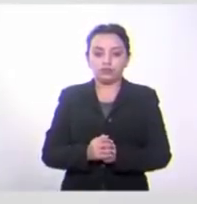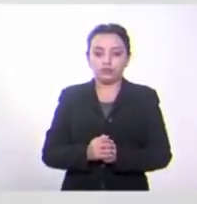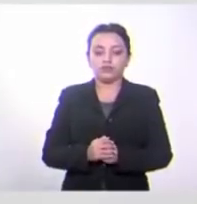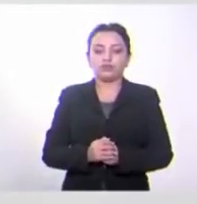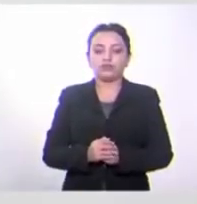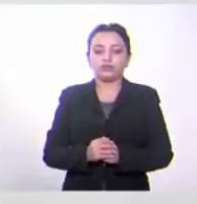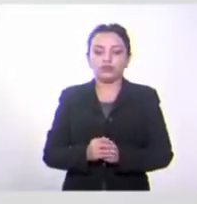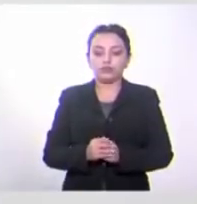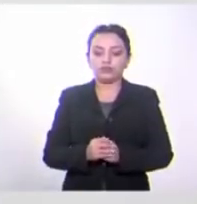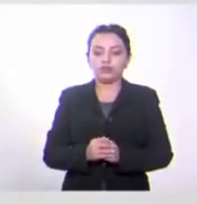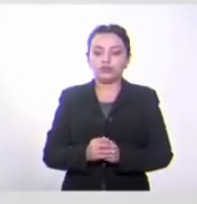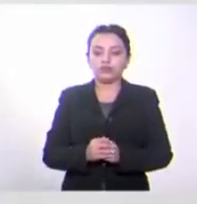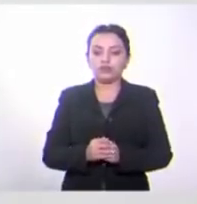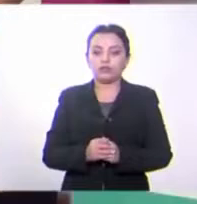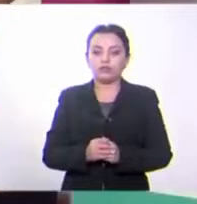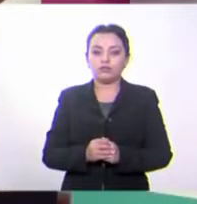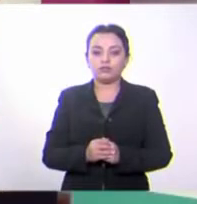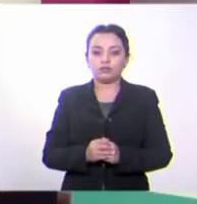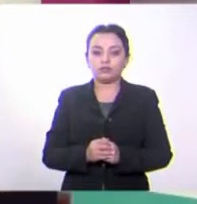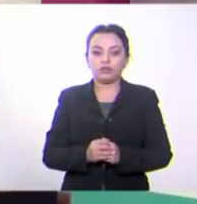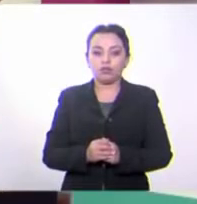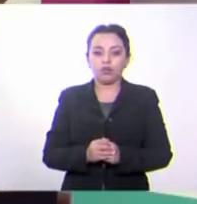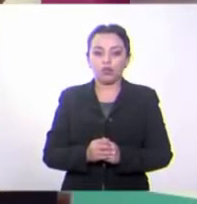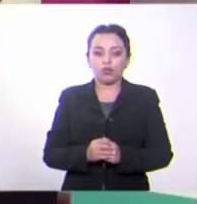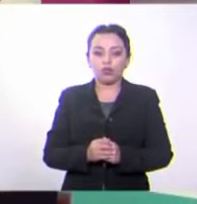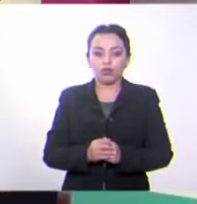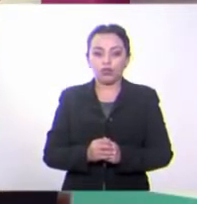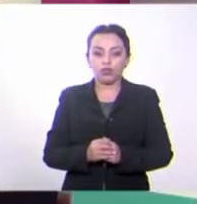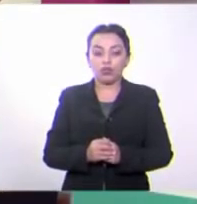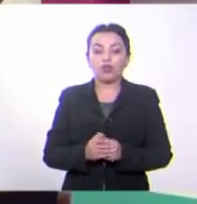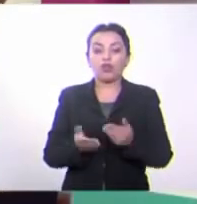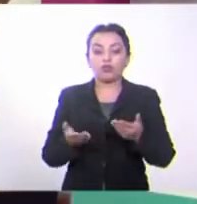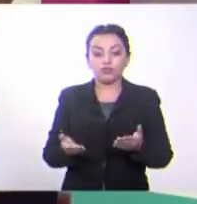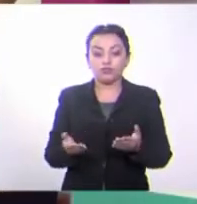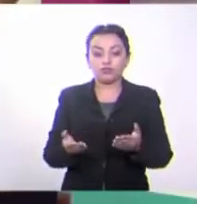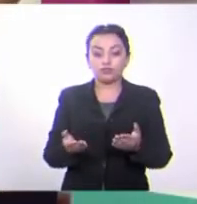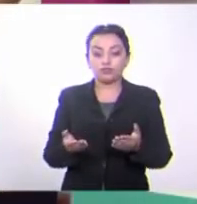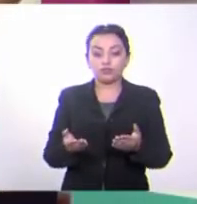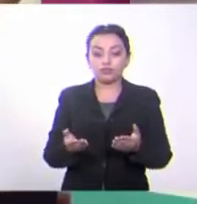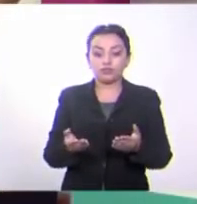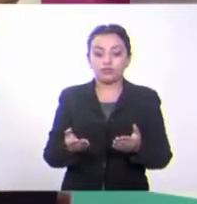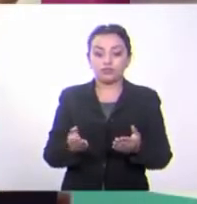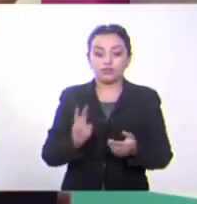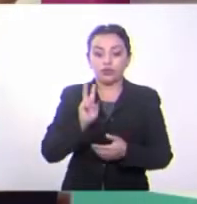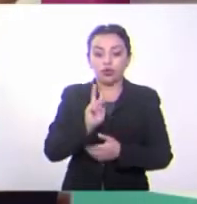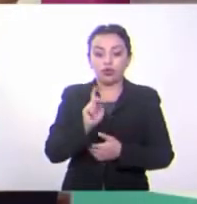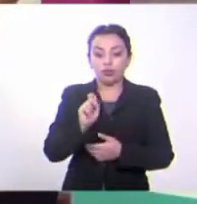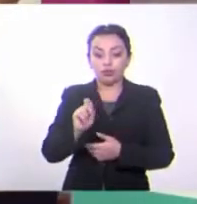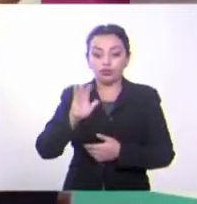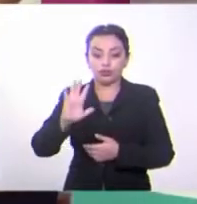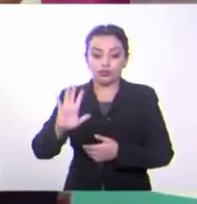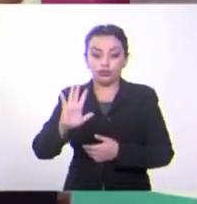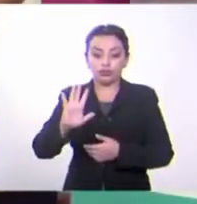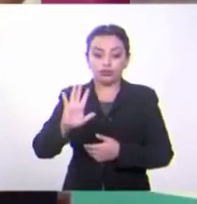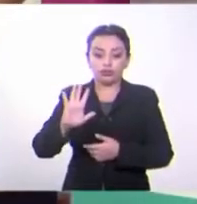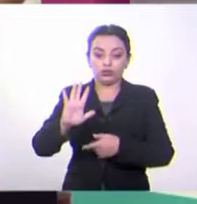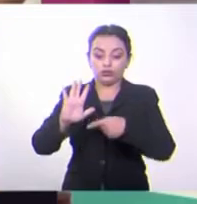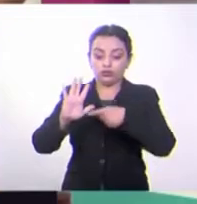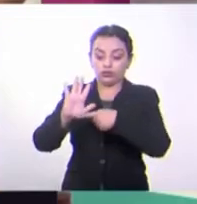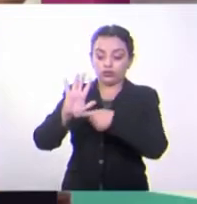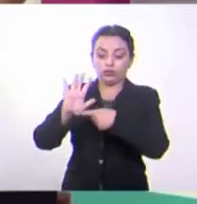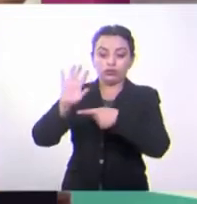Veamos las longitudes. BC en mi caso es 2.5. Y en mi caso es 5.